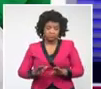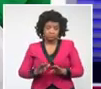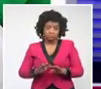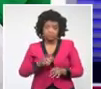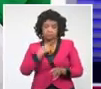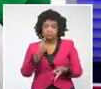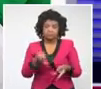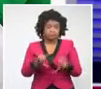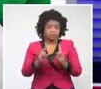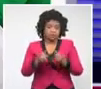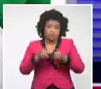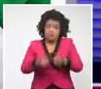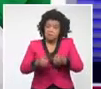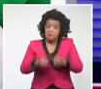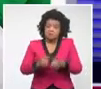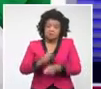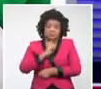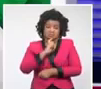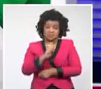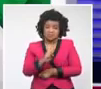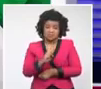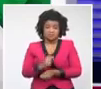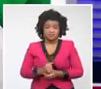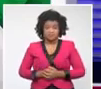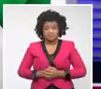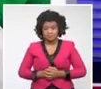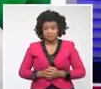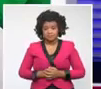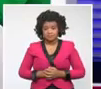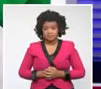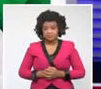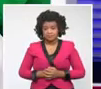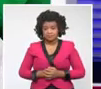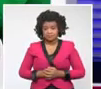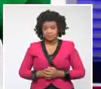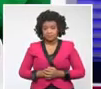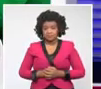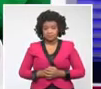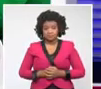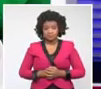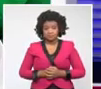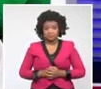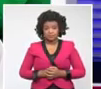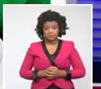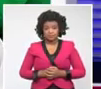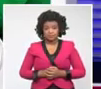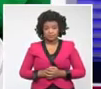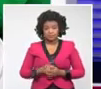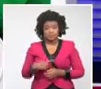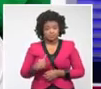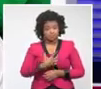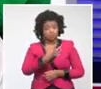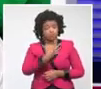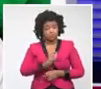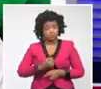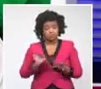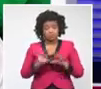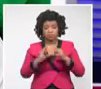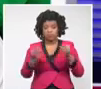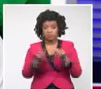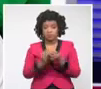fue posible su reanimación, no obstante las maniobras que se aplicaron. Nuestras condolencias a familiares y